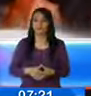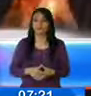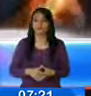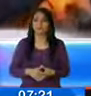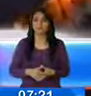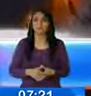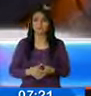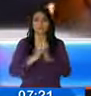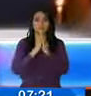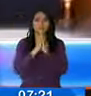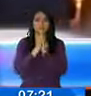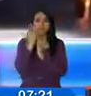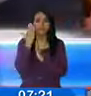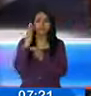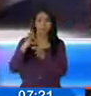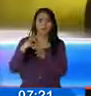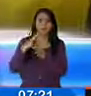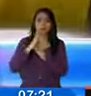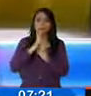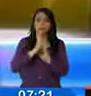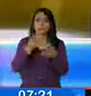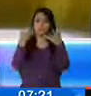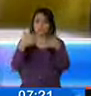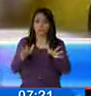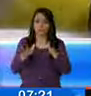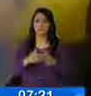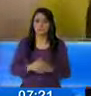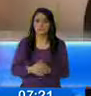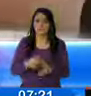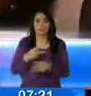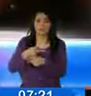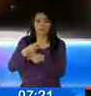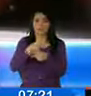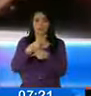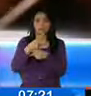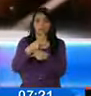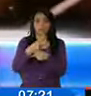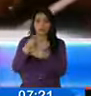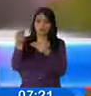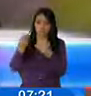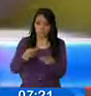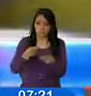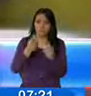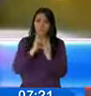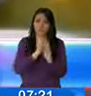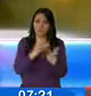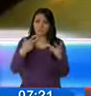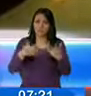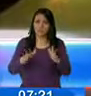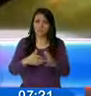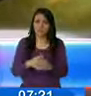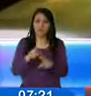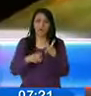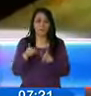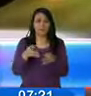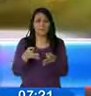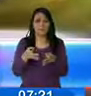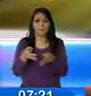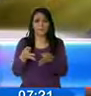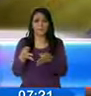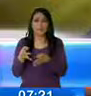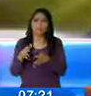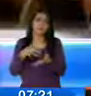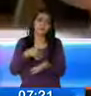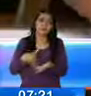resultados de las elecciones pasadas. Que el CNE nos entregue los resultados. Mientras más hermetismo hay, más